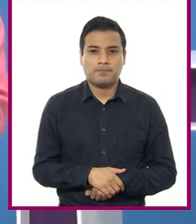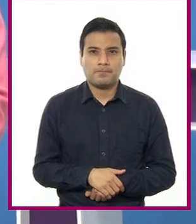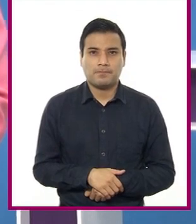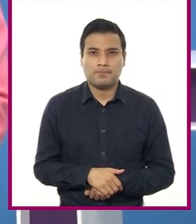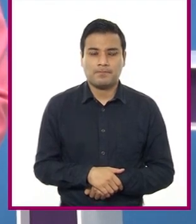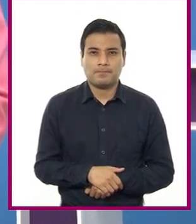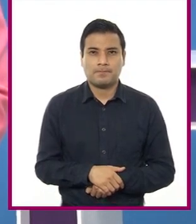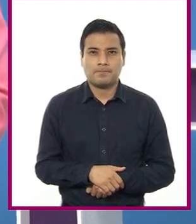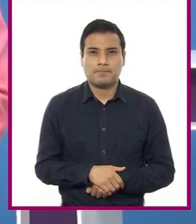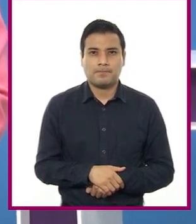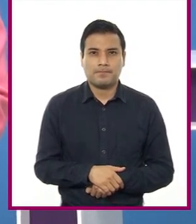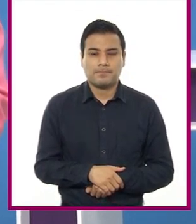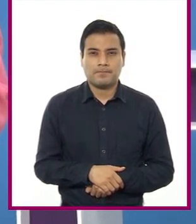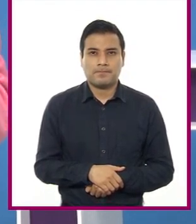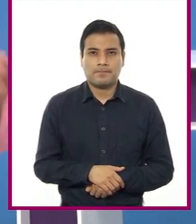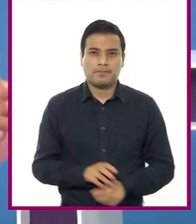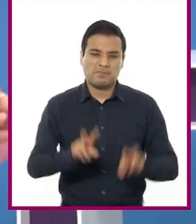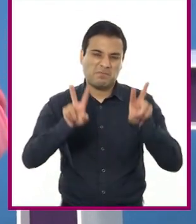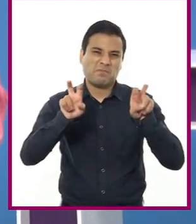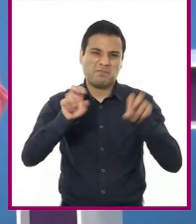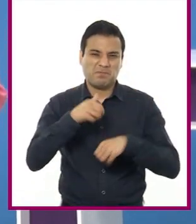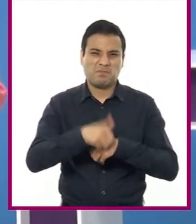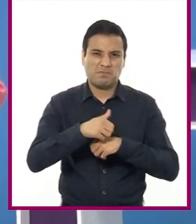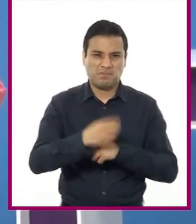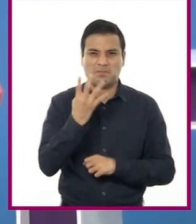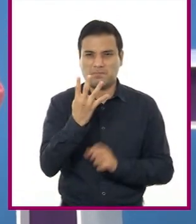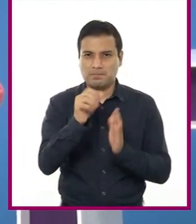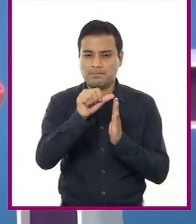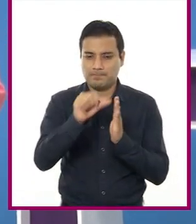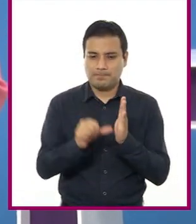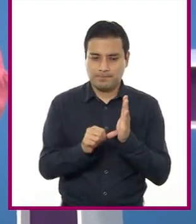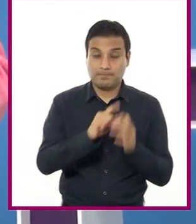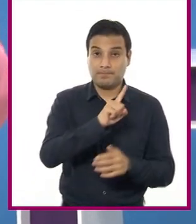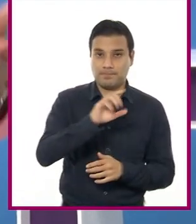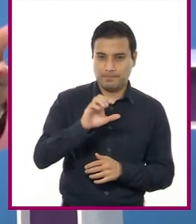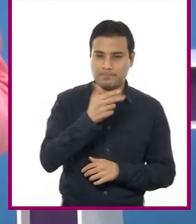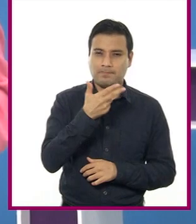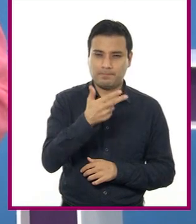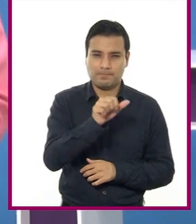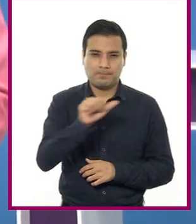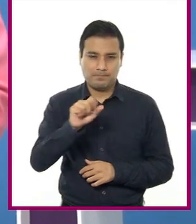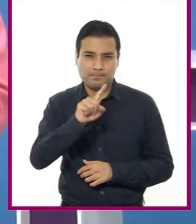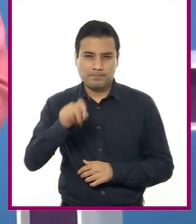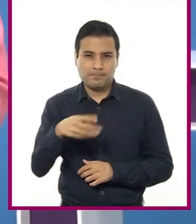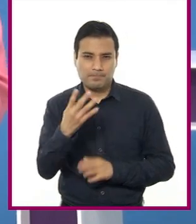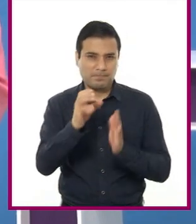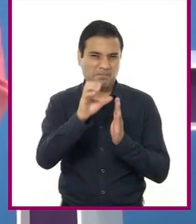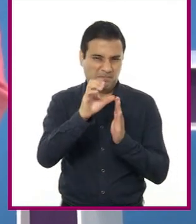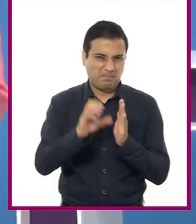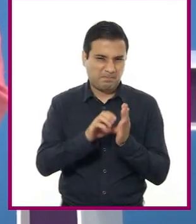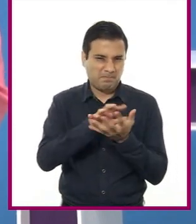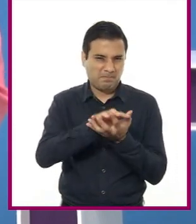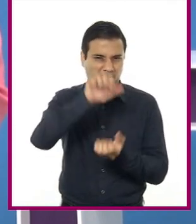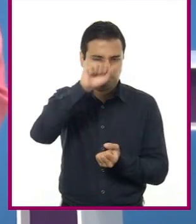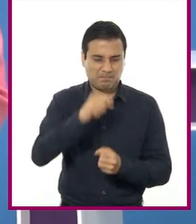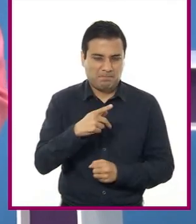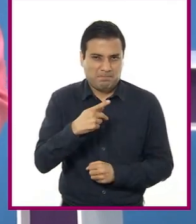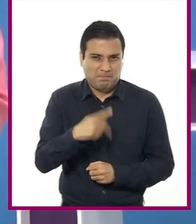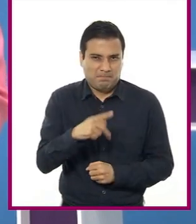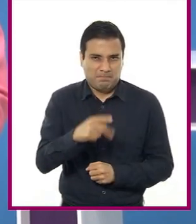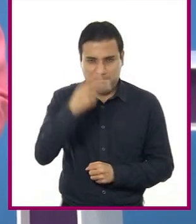el título cuarto, artículos 108 al 114 de la Constitución Política de los Estados